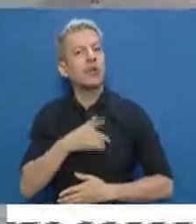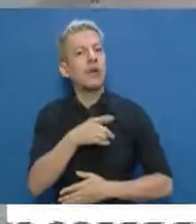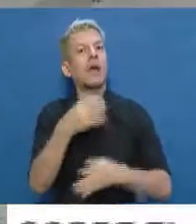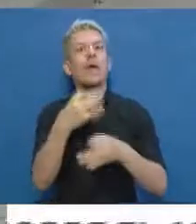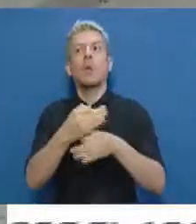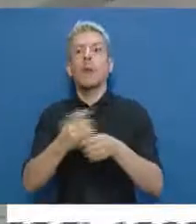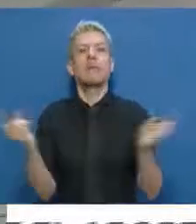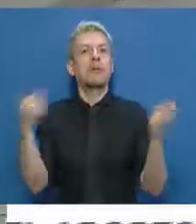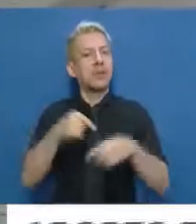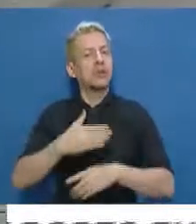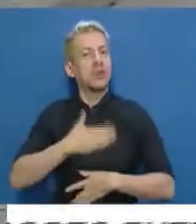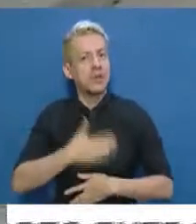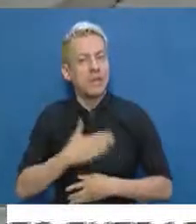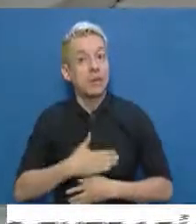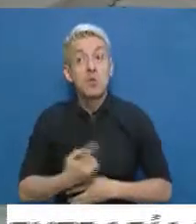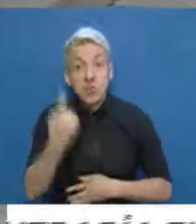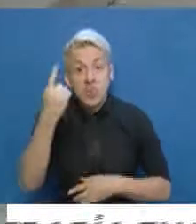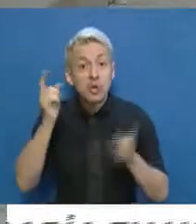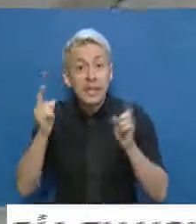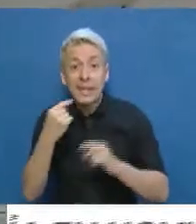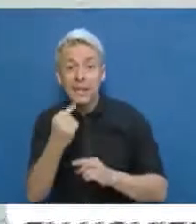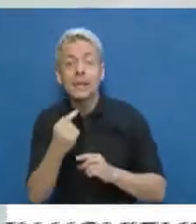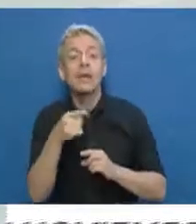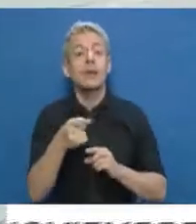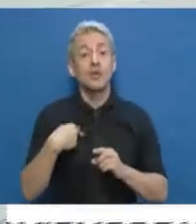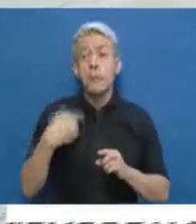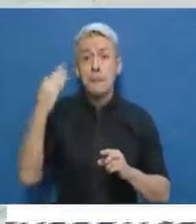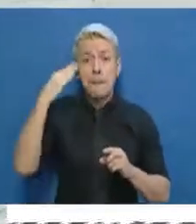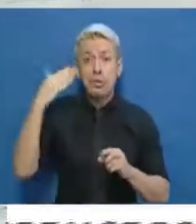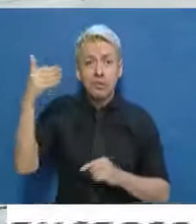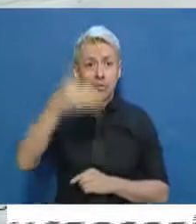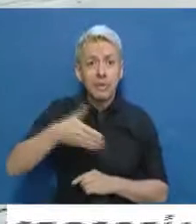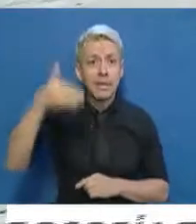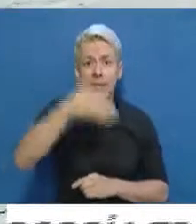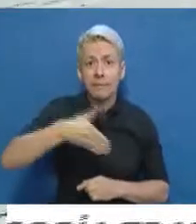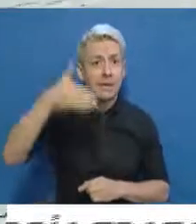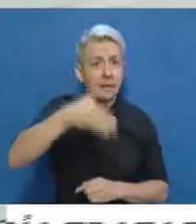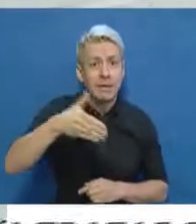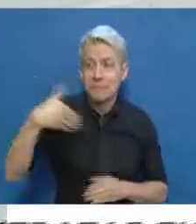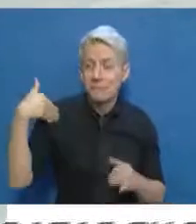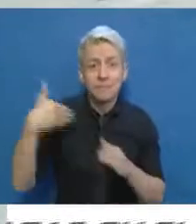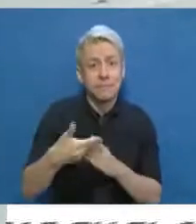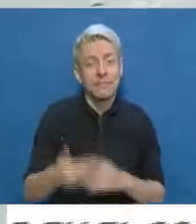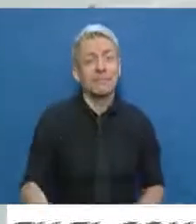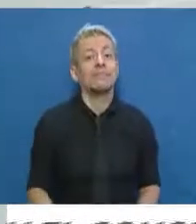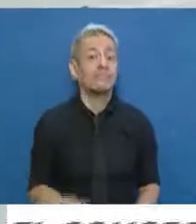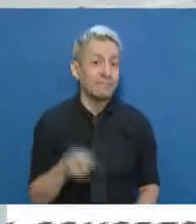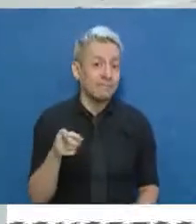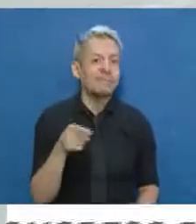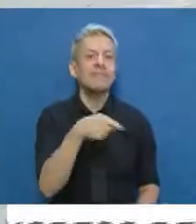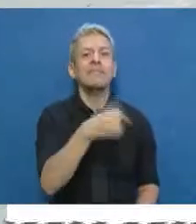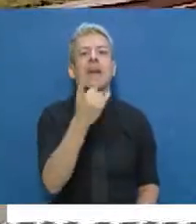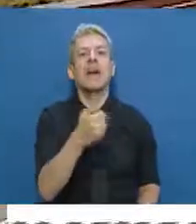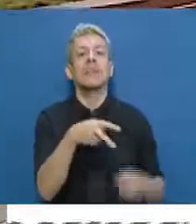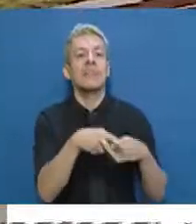al establecimiento. Uno de los docentes dice, yo estoy viniendo desde marzo, porque vienen trabajando habitualmente con esos talleres,